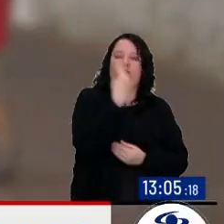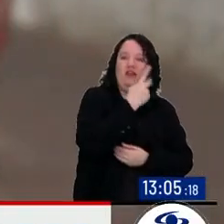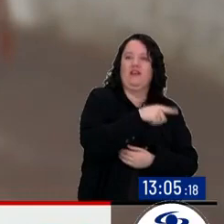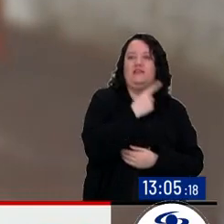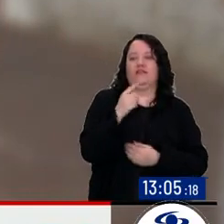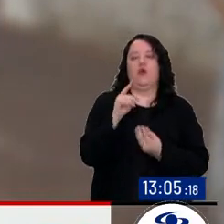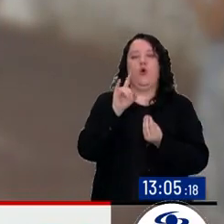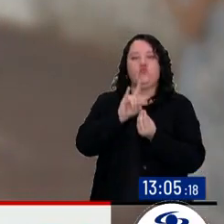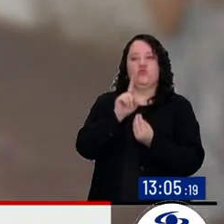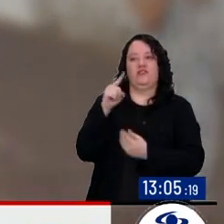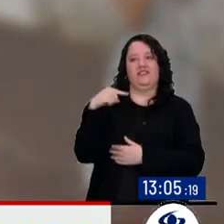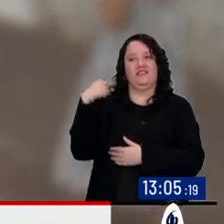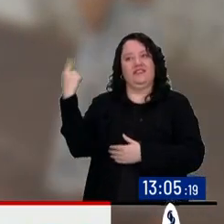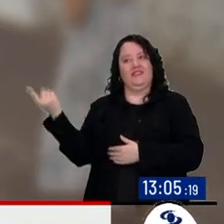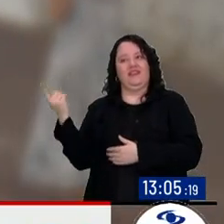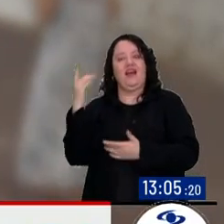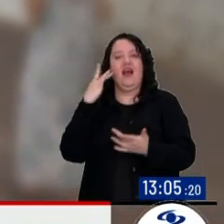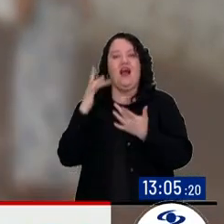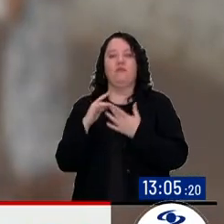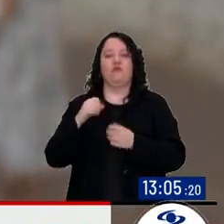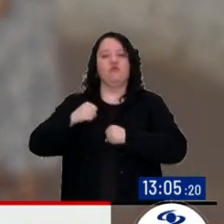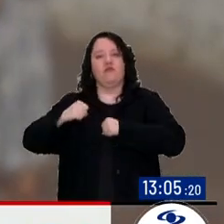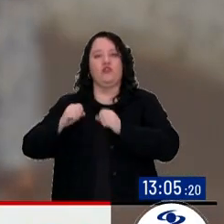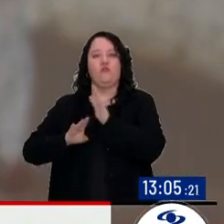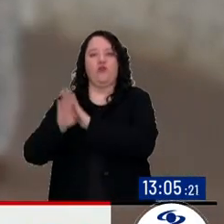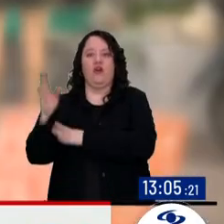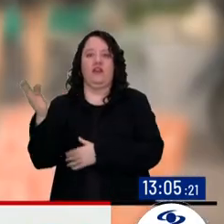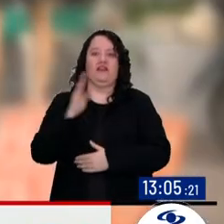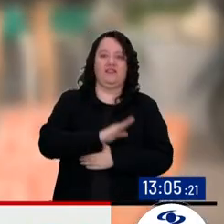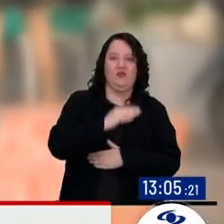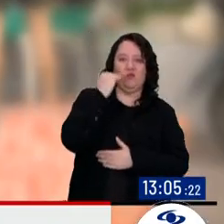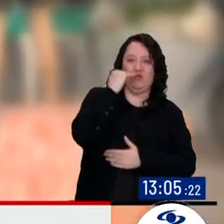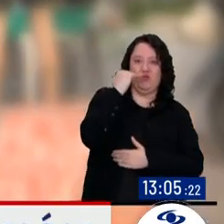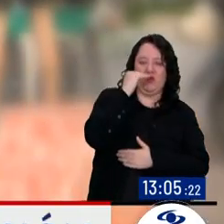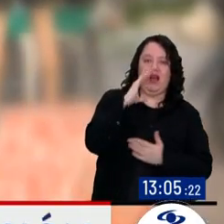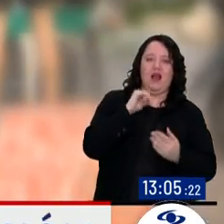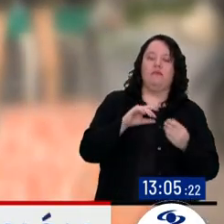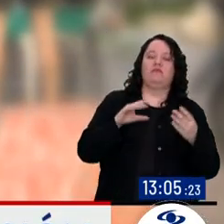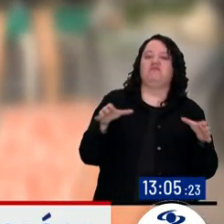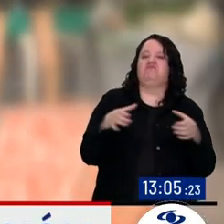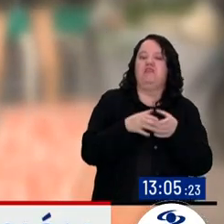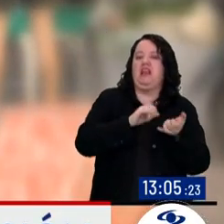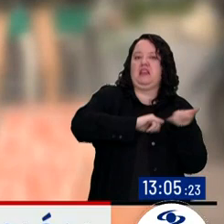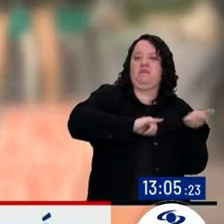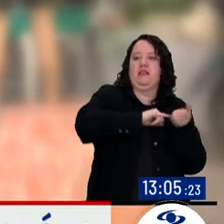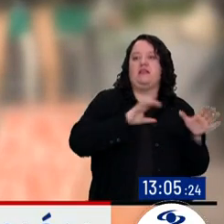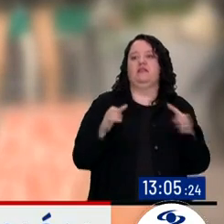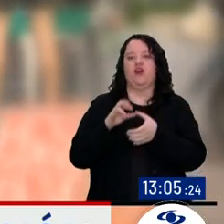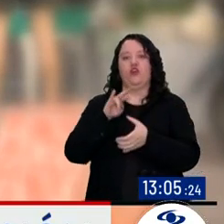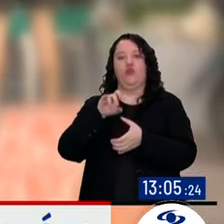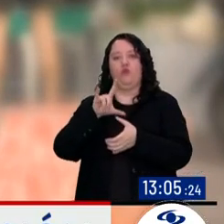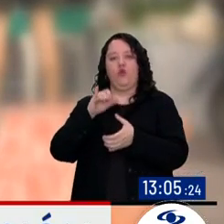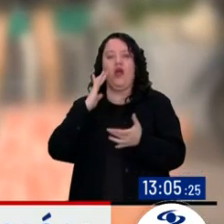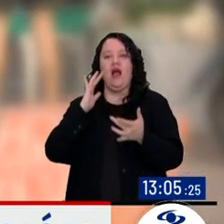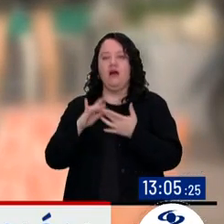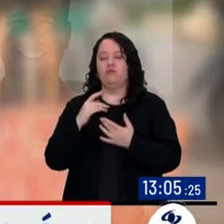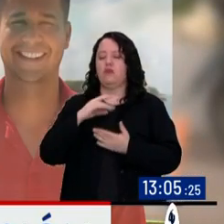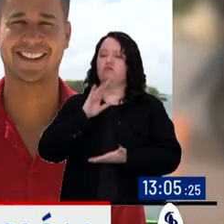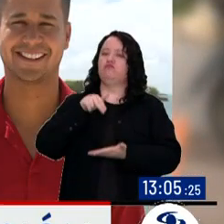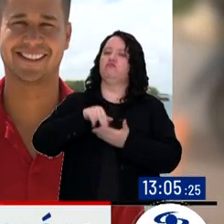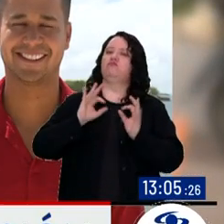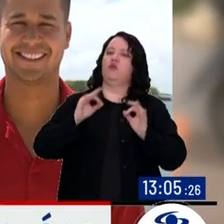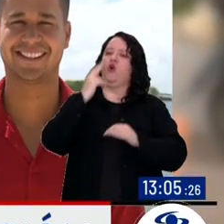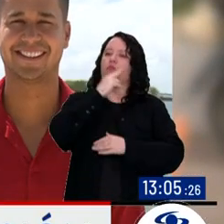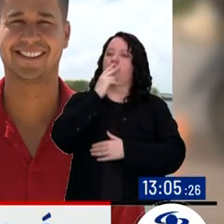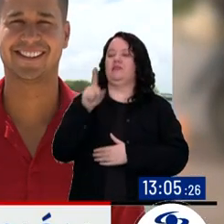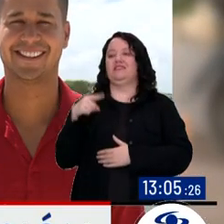de la U, Germán Pacheco del Movimiento Progreso, Katia Outen del Partido de Independientes, Rómulo Areiza de Dignidad y Compromiso o